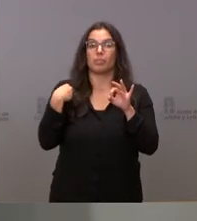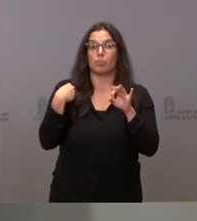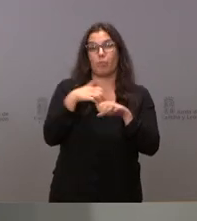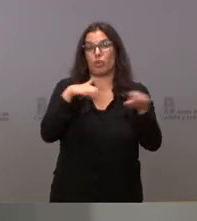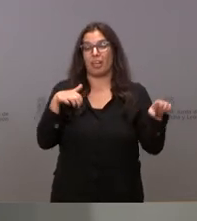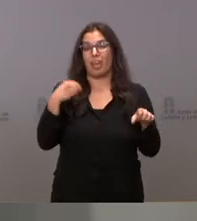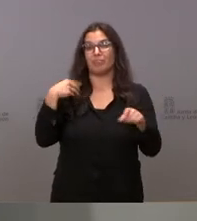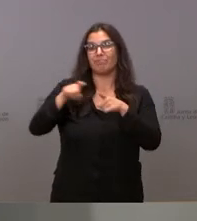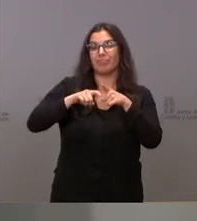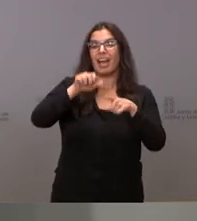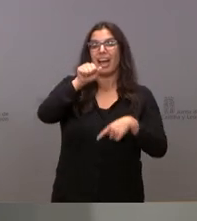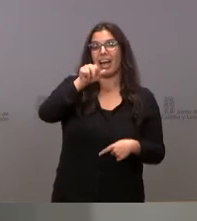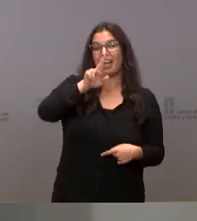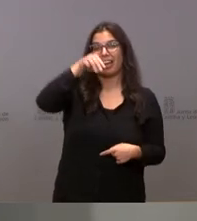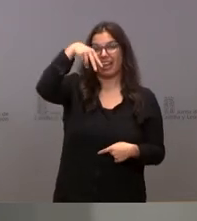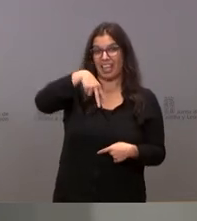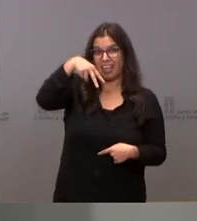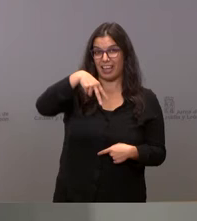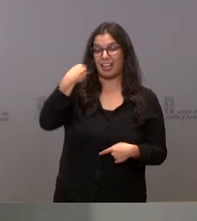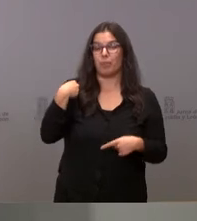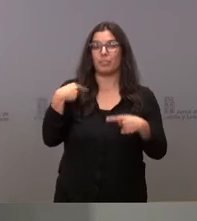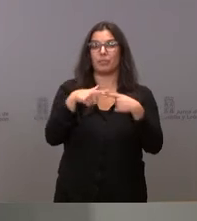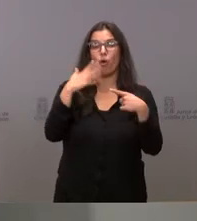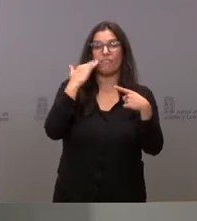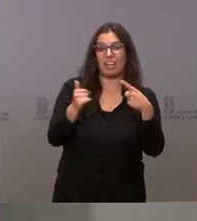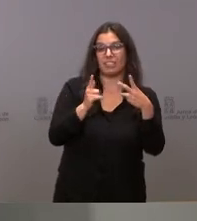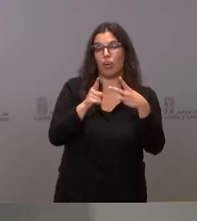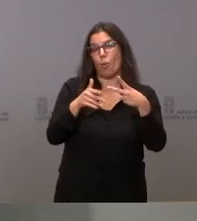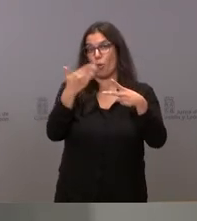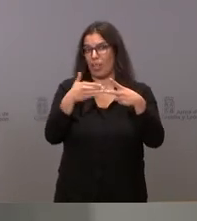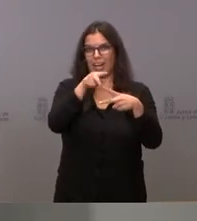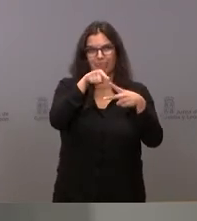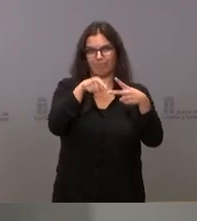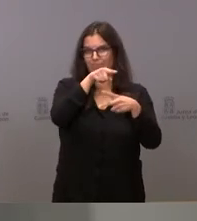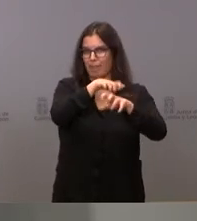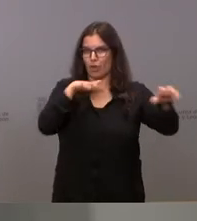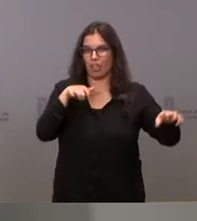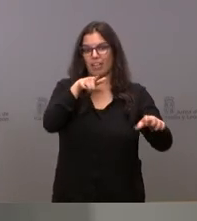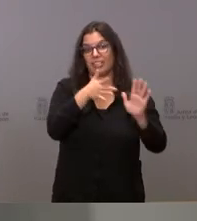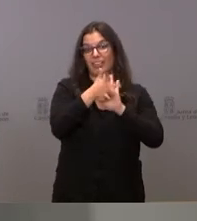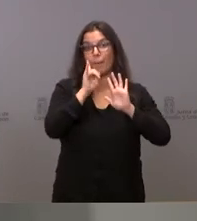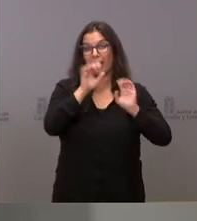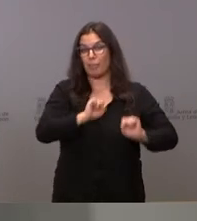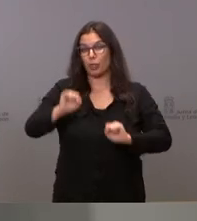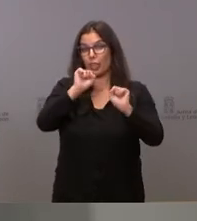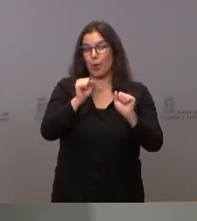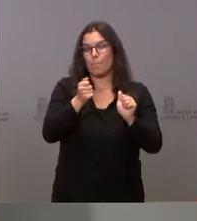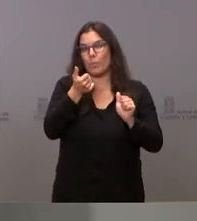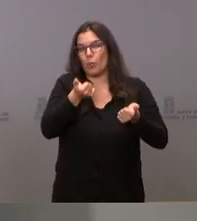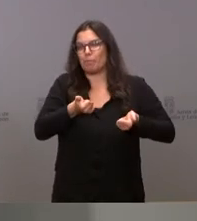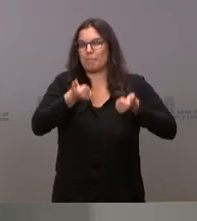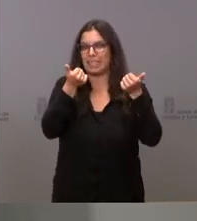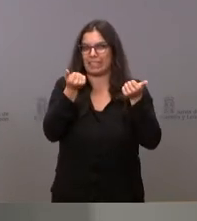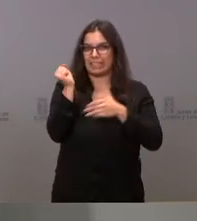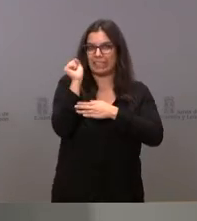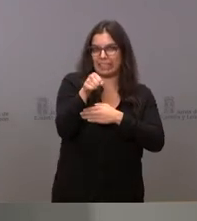de Pfizer como de Moderna. Parece que da como nivel de protección es poco superior a